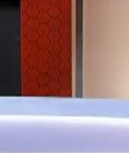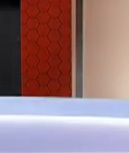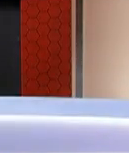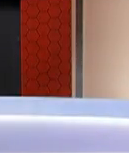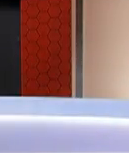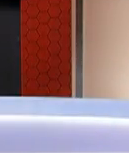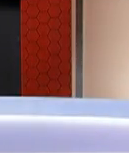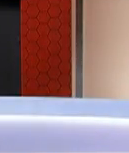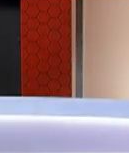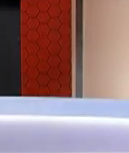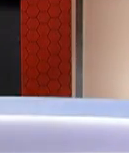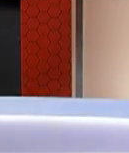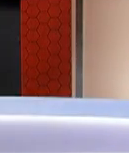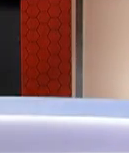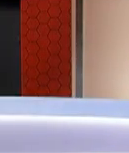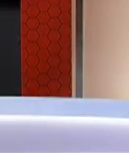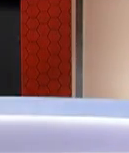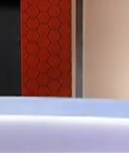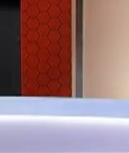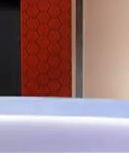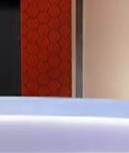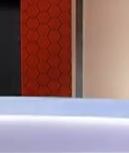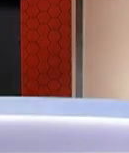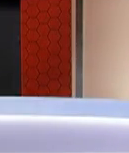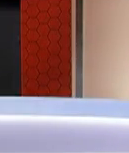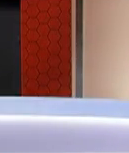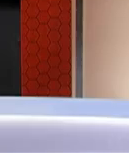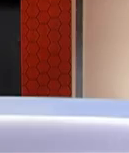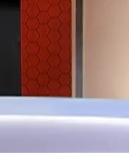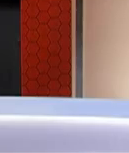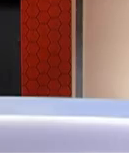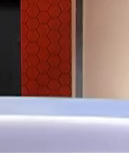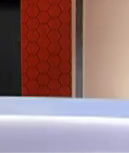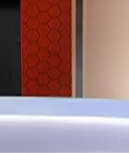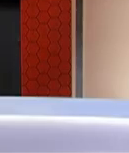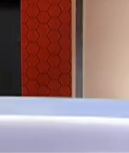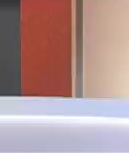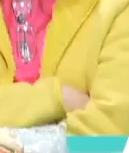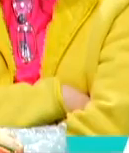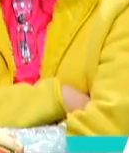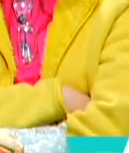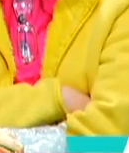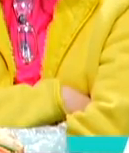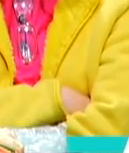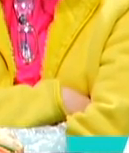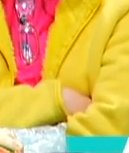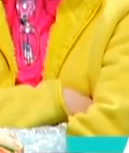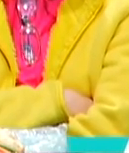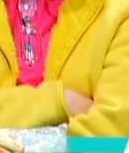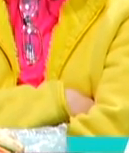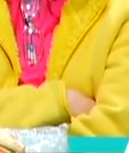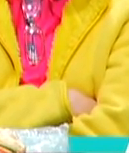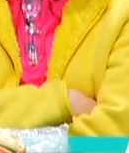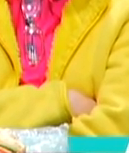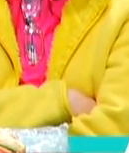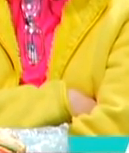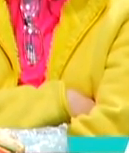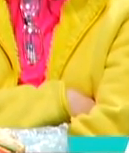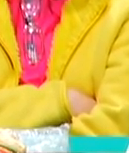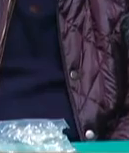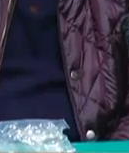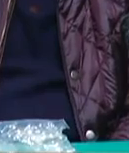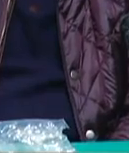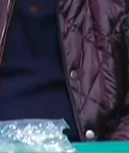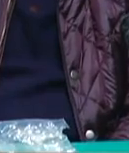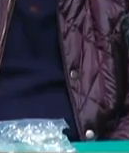El Encuentro Nacional de los Amantes del Teatro llega a su 30ª edición. Grupos de teatro amateur cumplen su sueño de actuar en